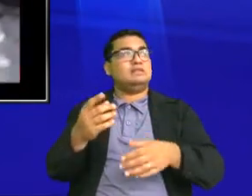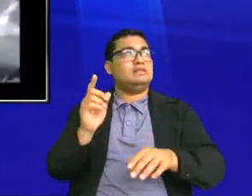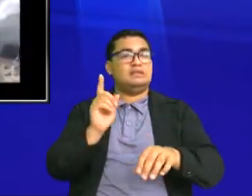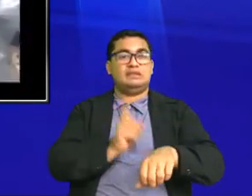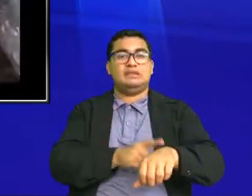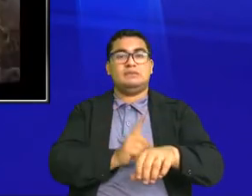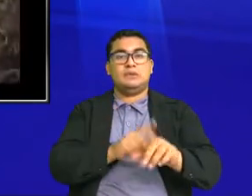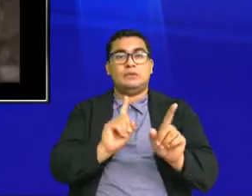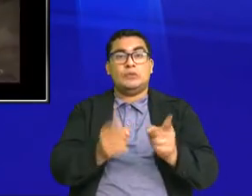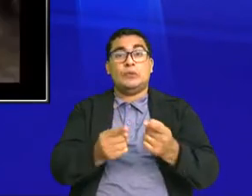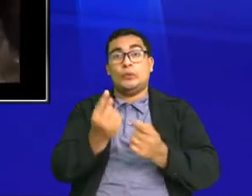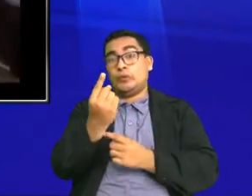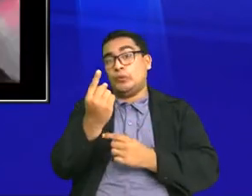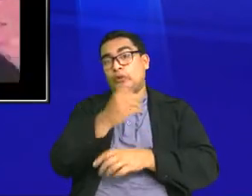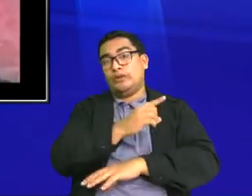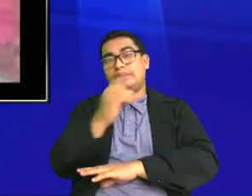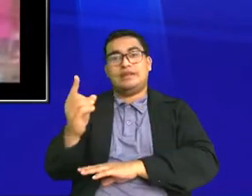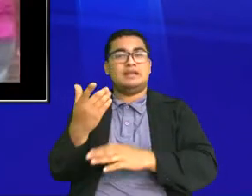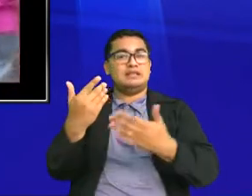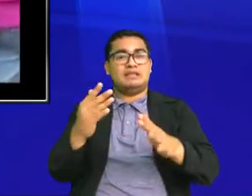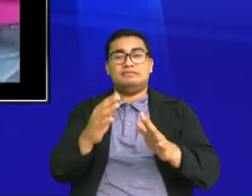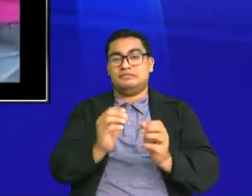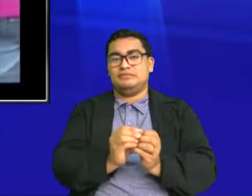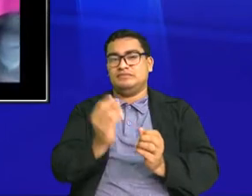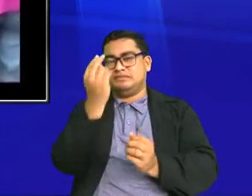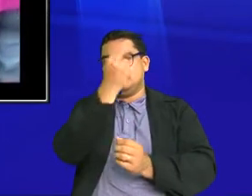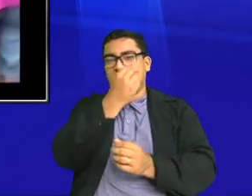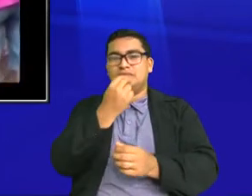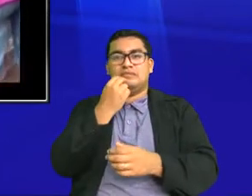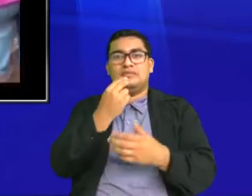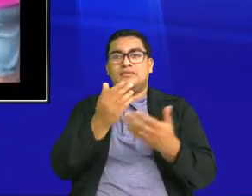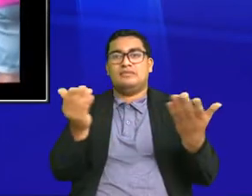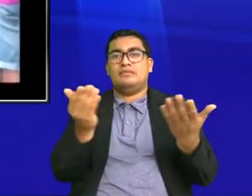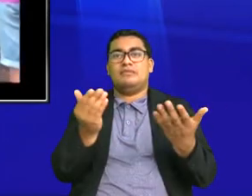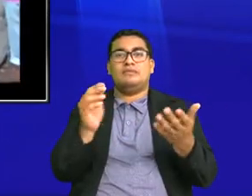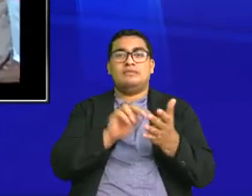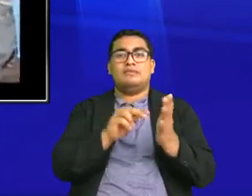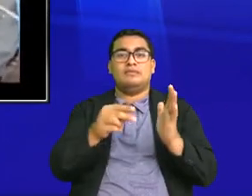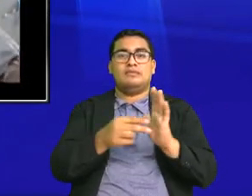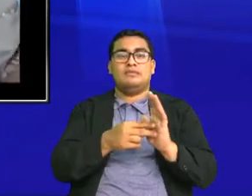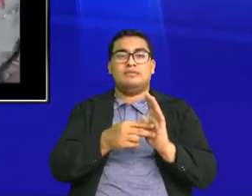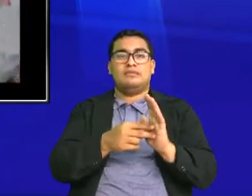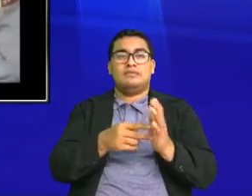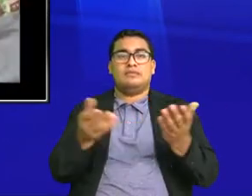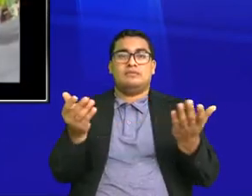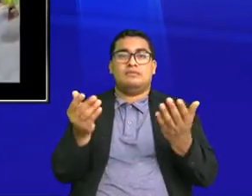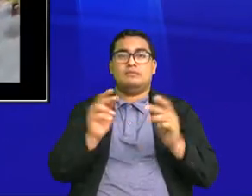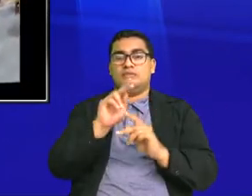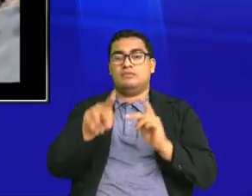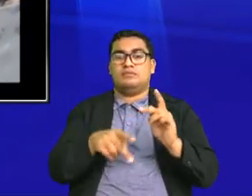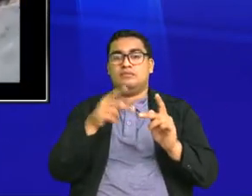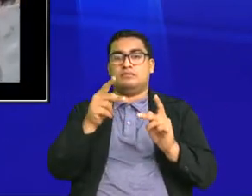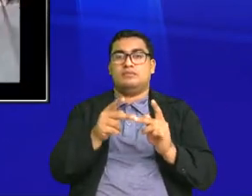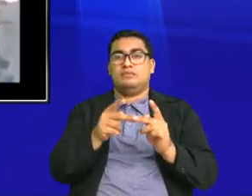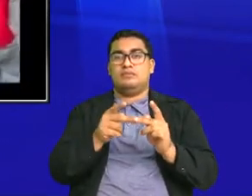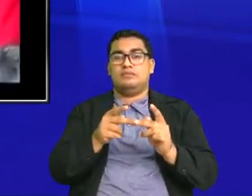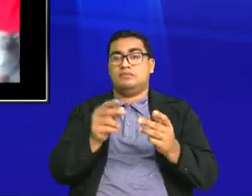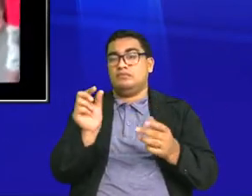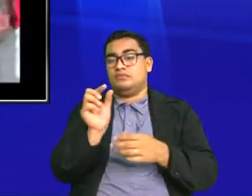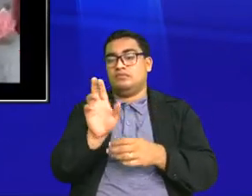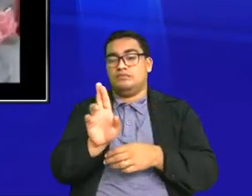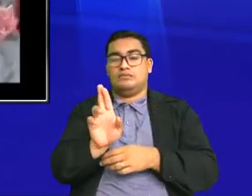reduce a un día entonces la gran pregunta es ahora cuánto significa eso en manera calidad es decir el grano entonces